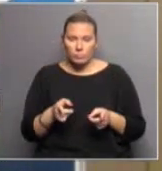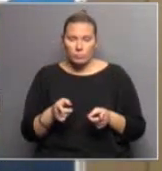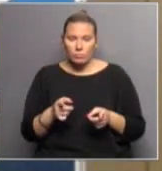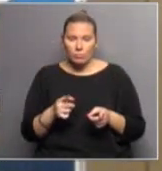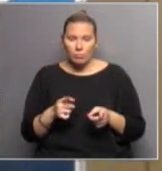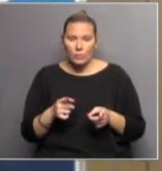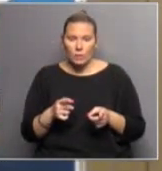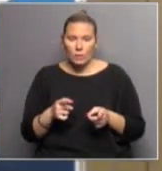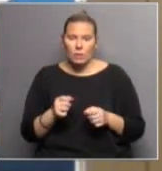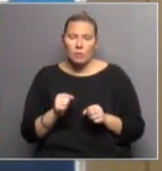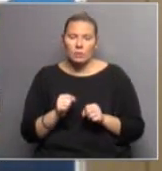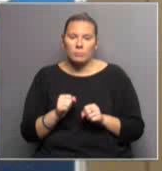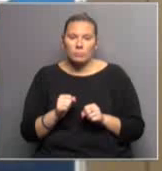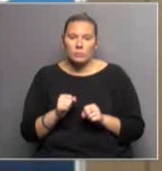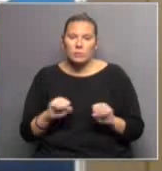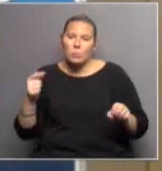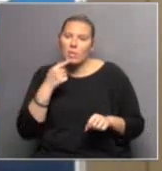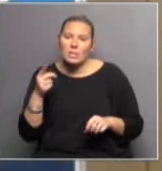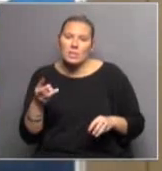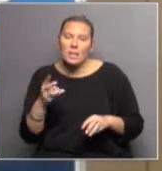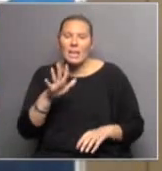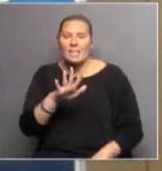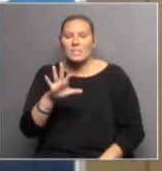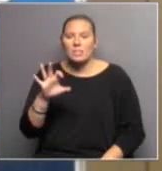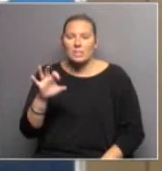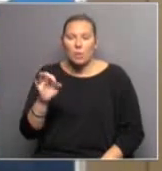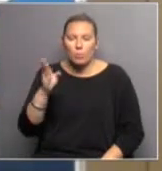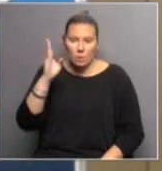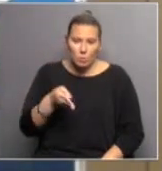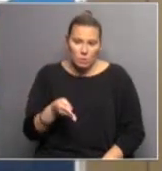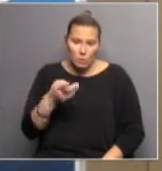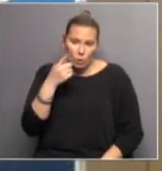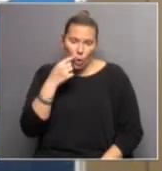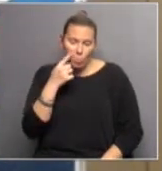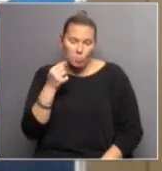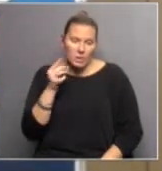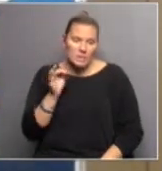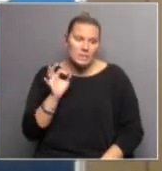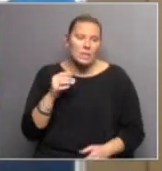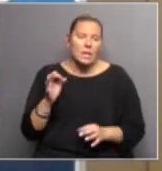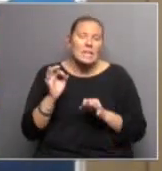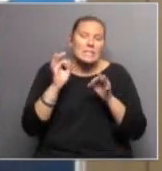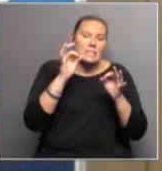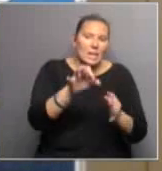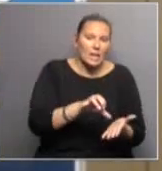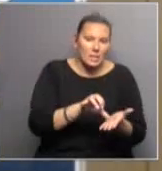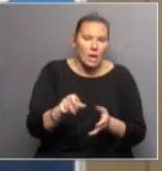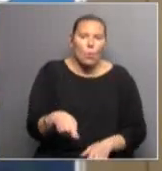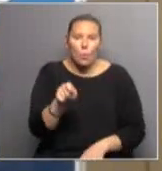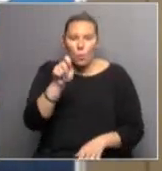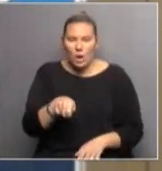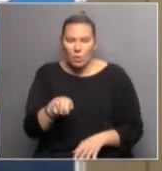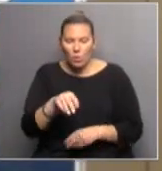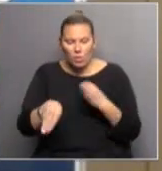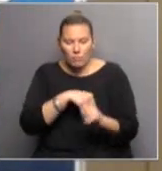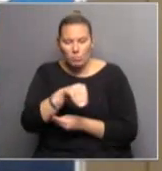Básicamente, podríamos decir a grandes rasgos que el 50% de los varones que nos llegan derivados de los juzgados de familia especializados en